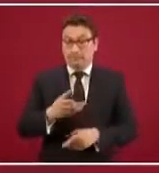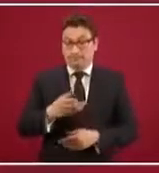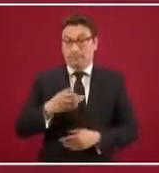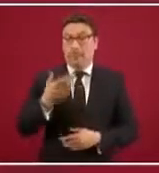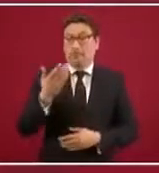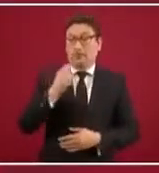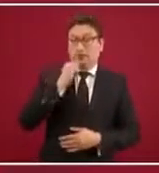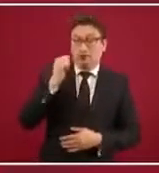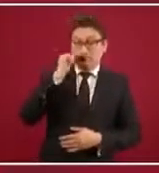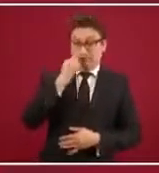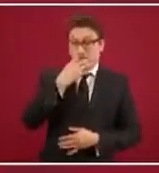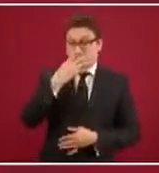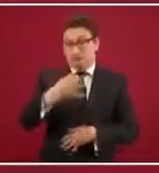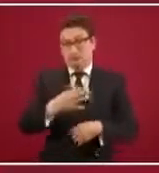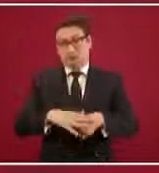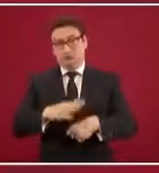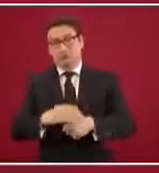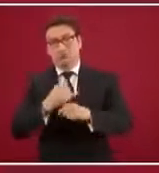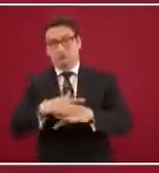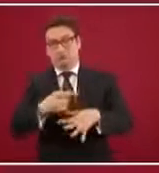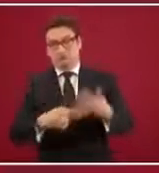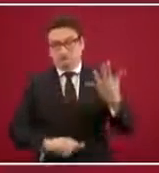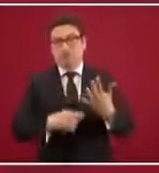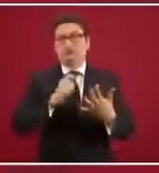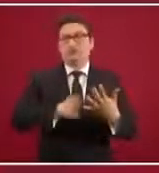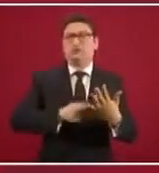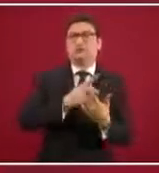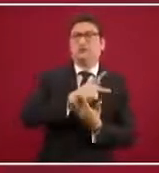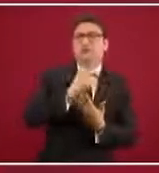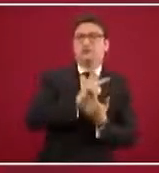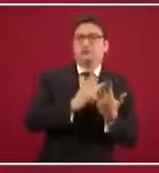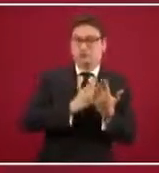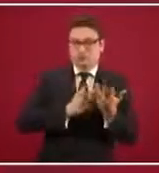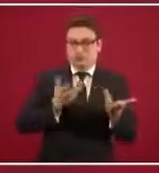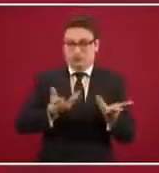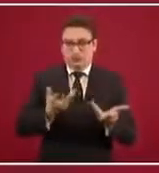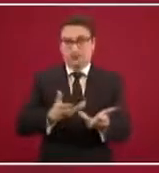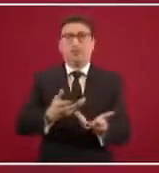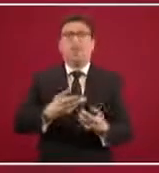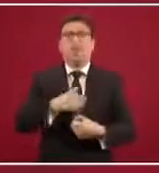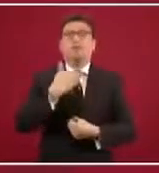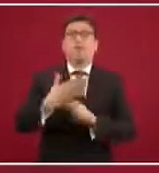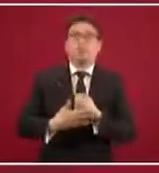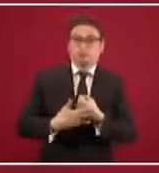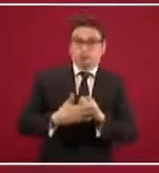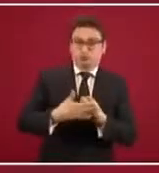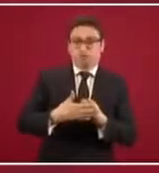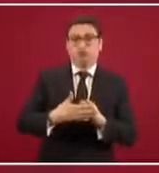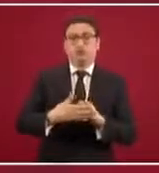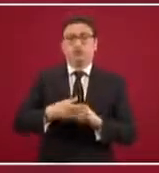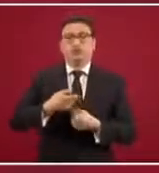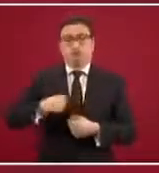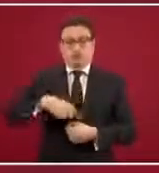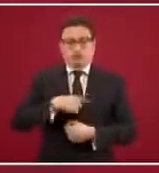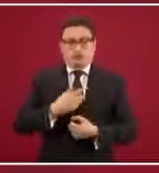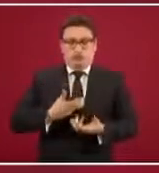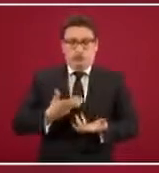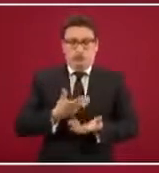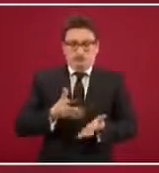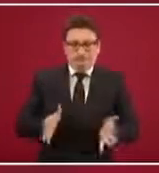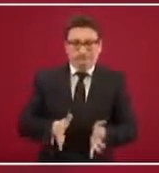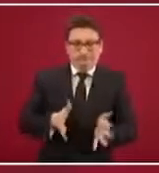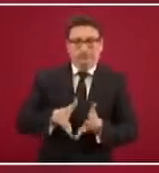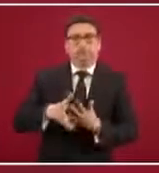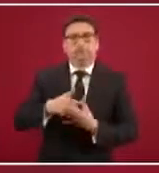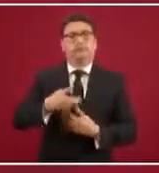dimos a conocer ayer un plan para reactivar pronto la